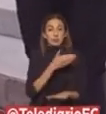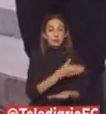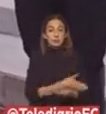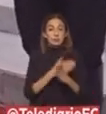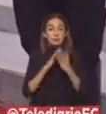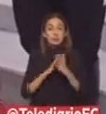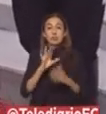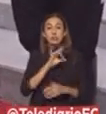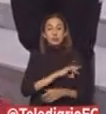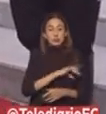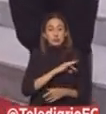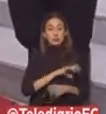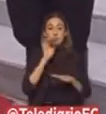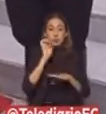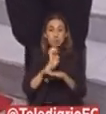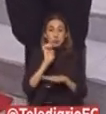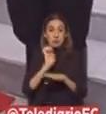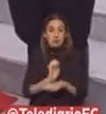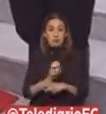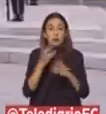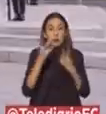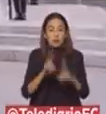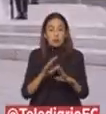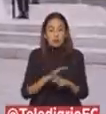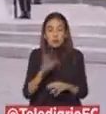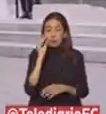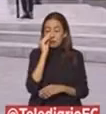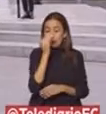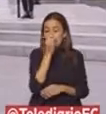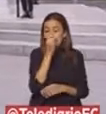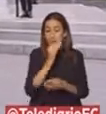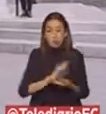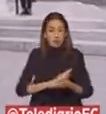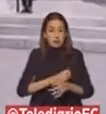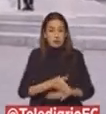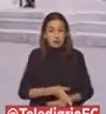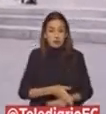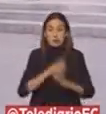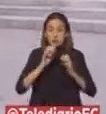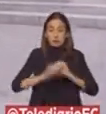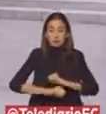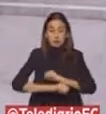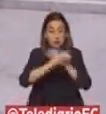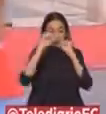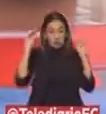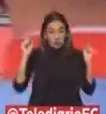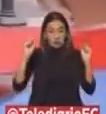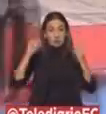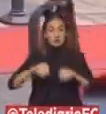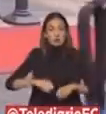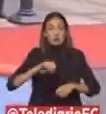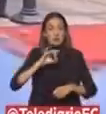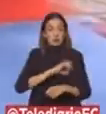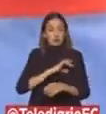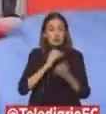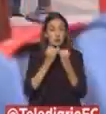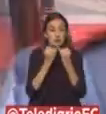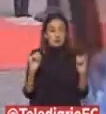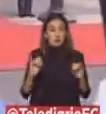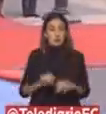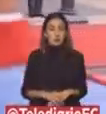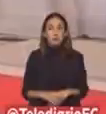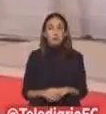de chile y ecuador lenín moreno colocó una ofrenda floral en el monumento a bernardo o'higgins y josé de san martín próceres de la independencia